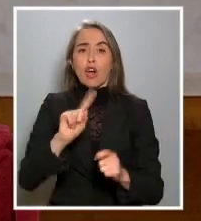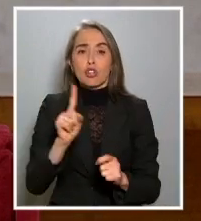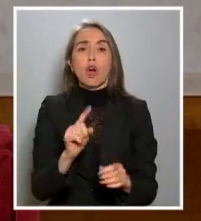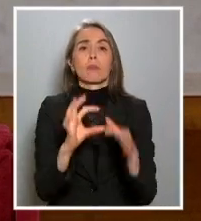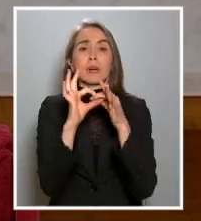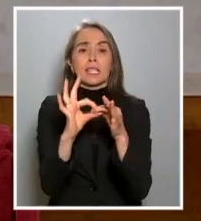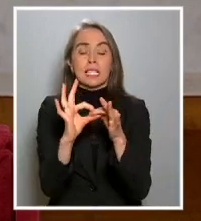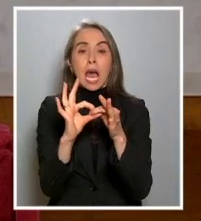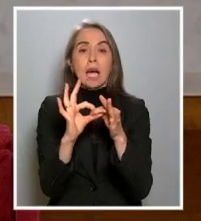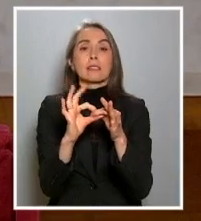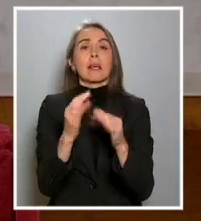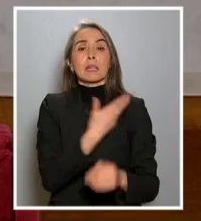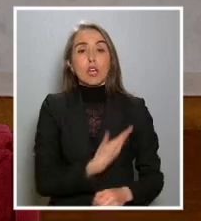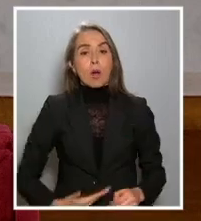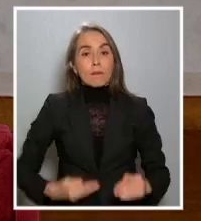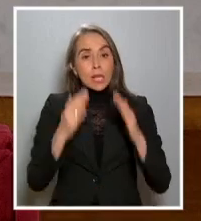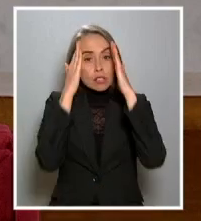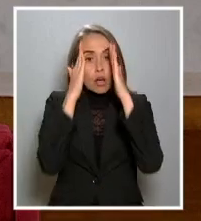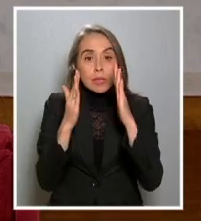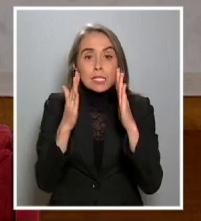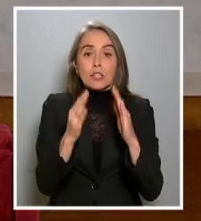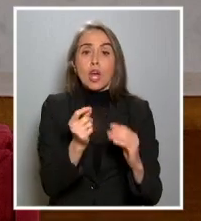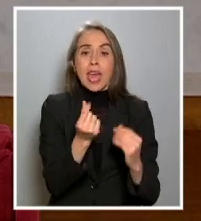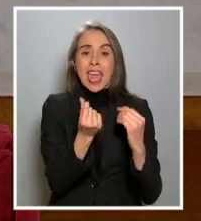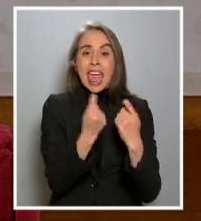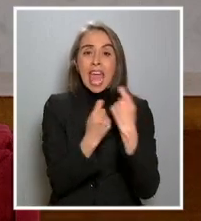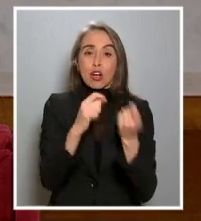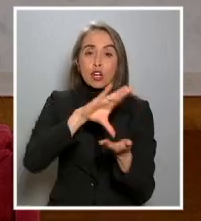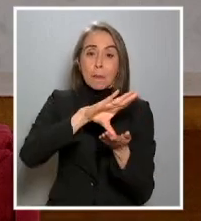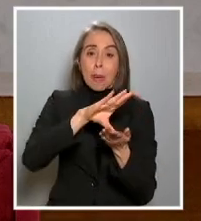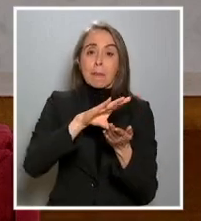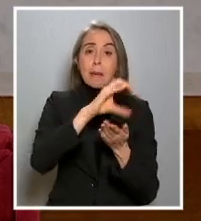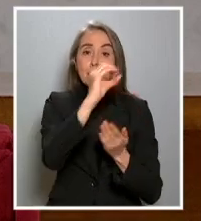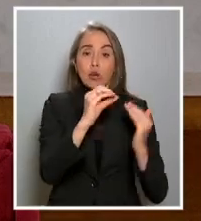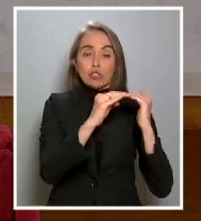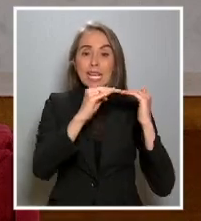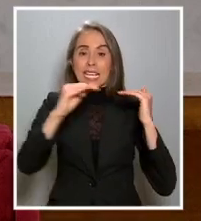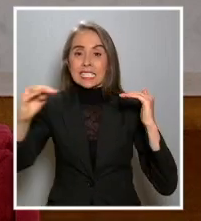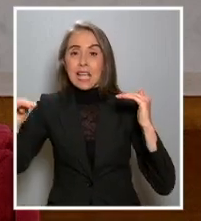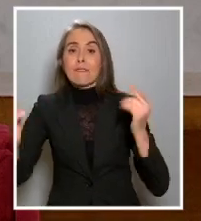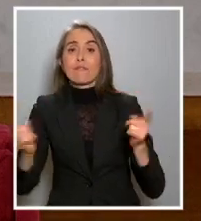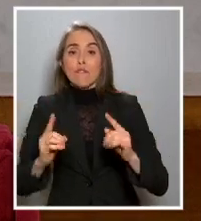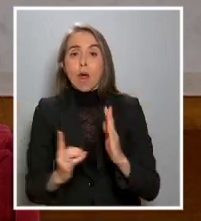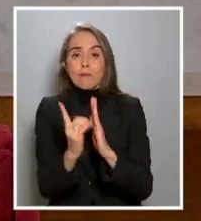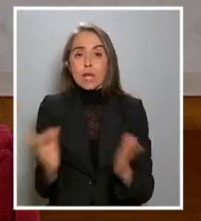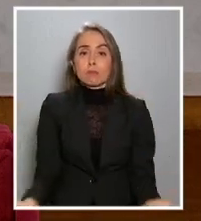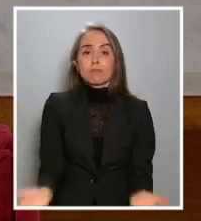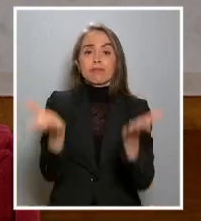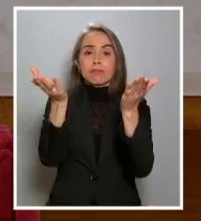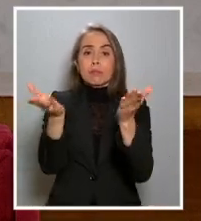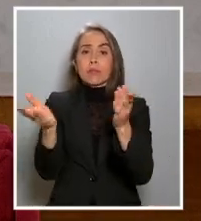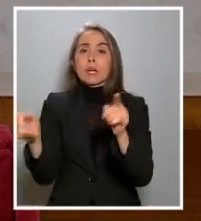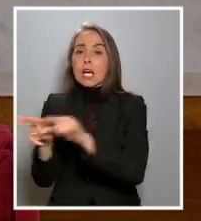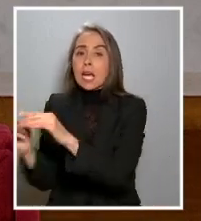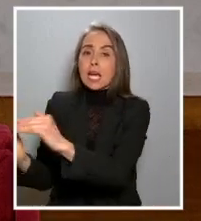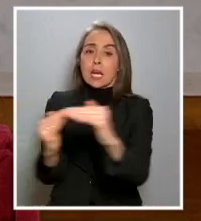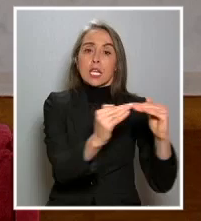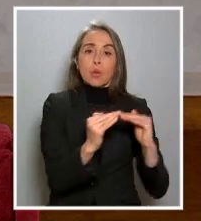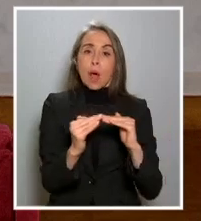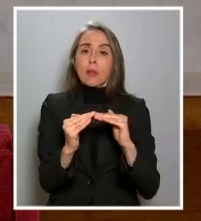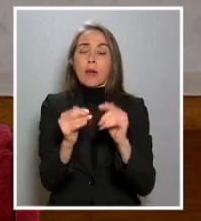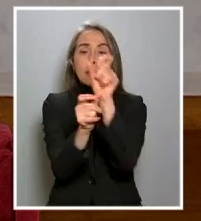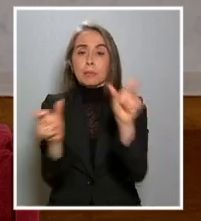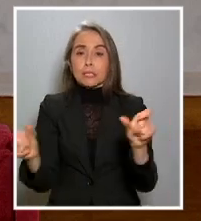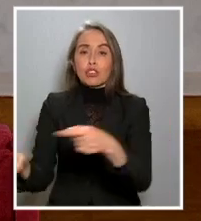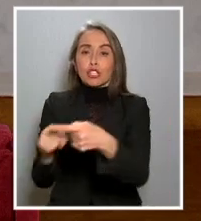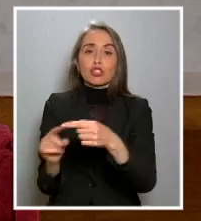acción decidida del gobierno para estabilizar la economía y desde allí volver a crecer con equidad y cohesión social. Y hoy entramos